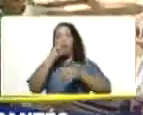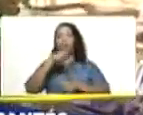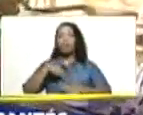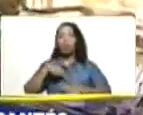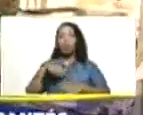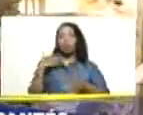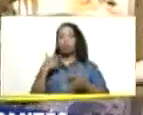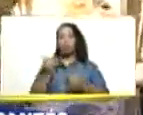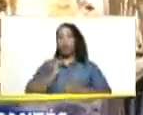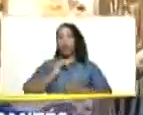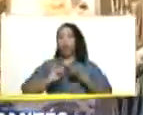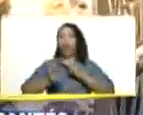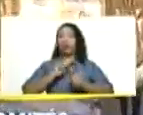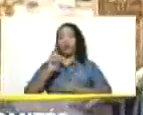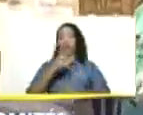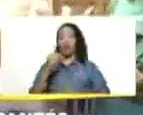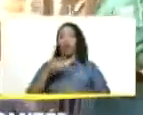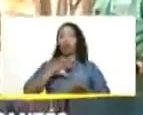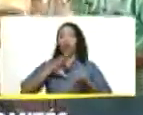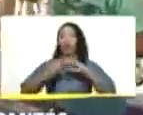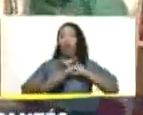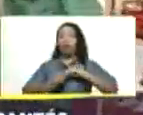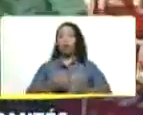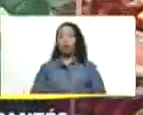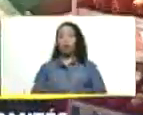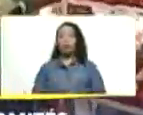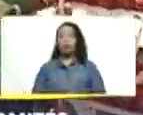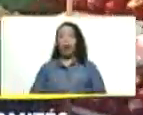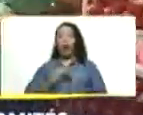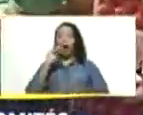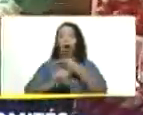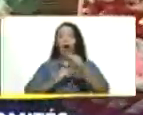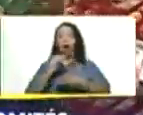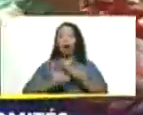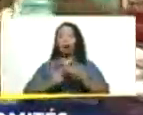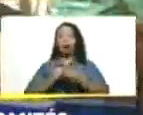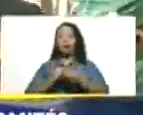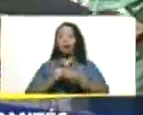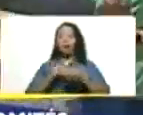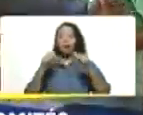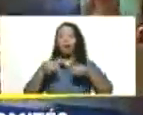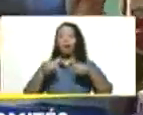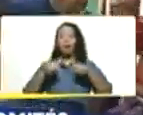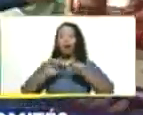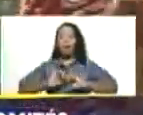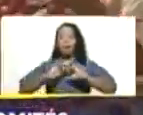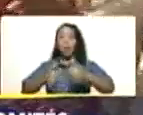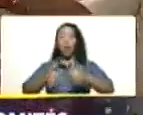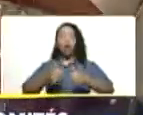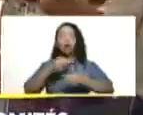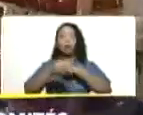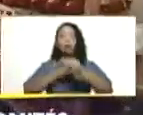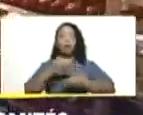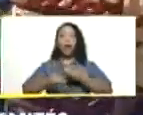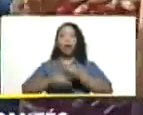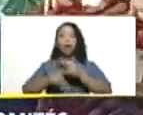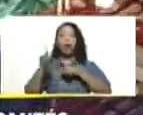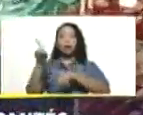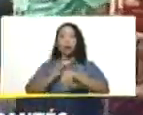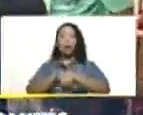cosa, lo que los CLAC han realizado, bueno, desde su inicio, desde cuando surgieron, en aquel